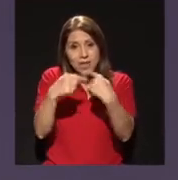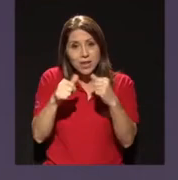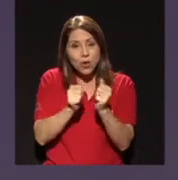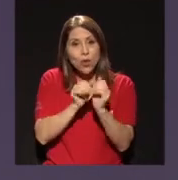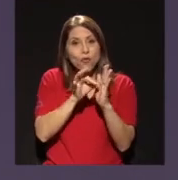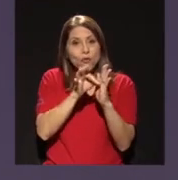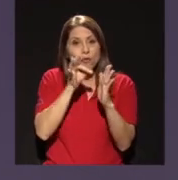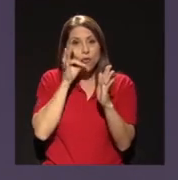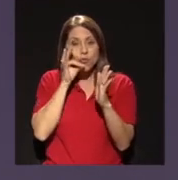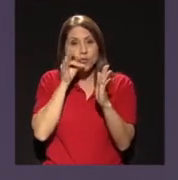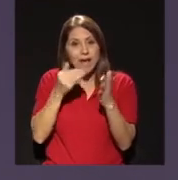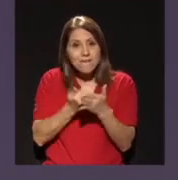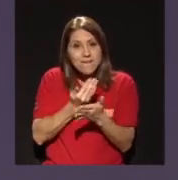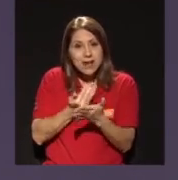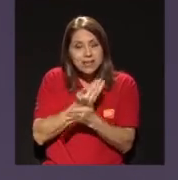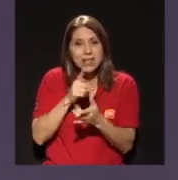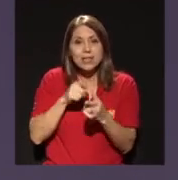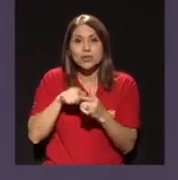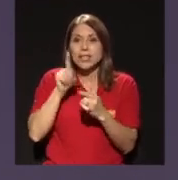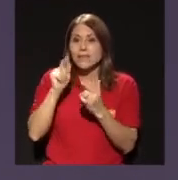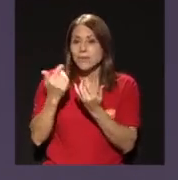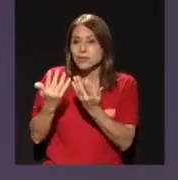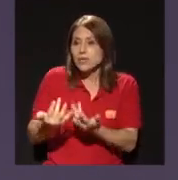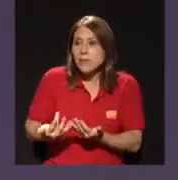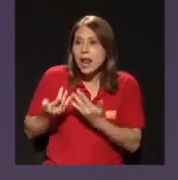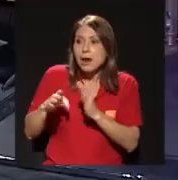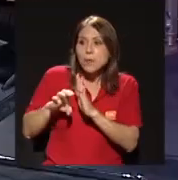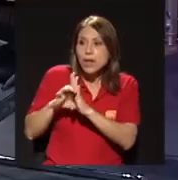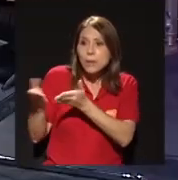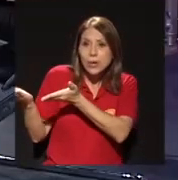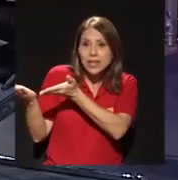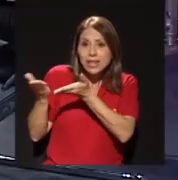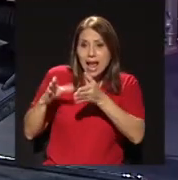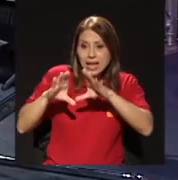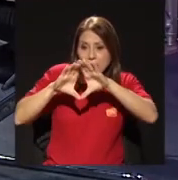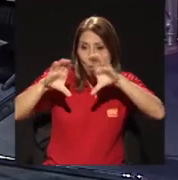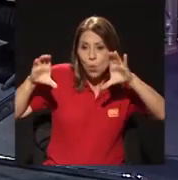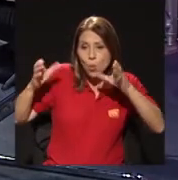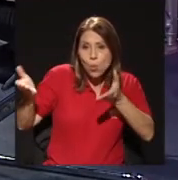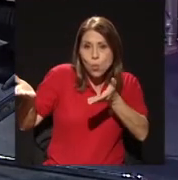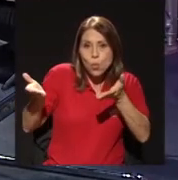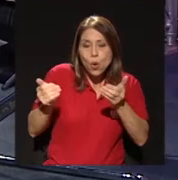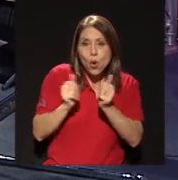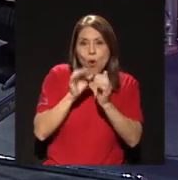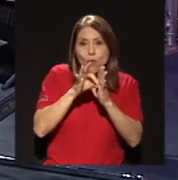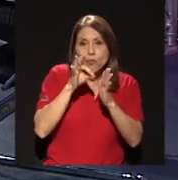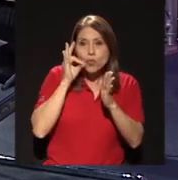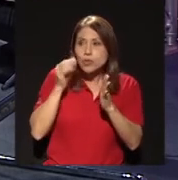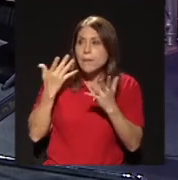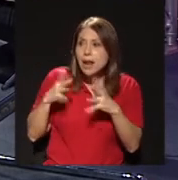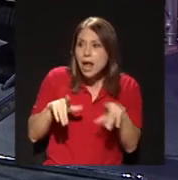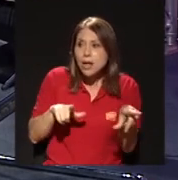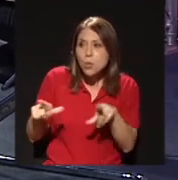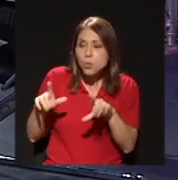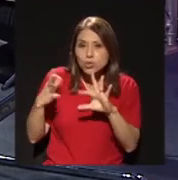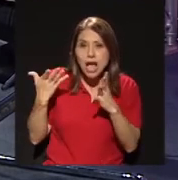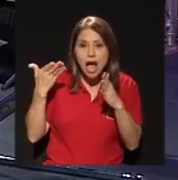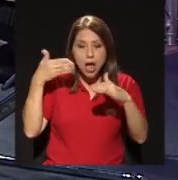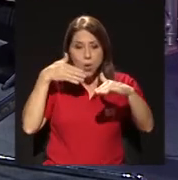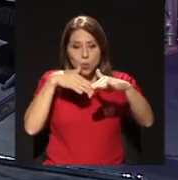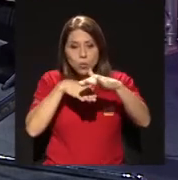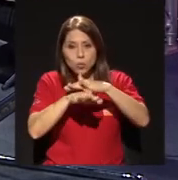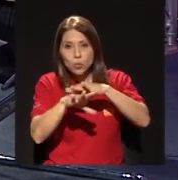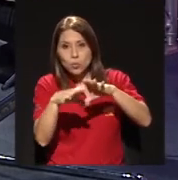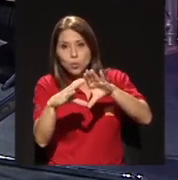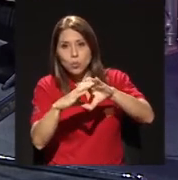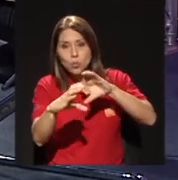fruta de la finca para que sea embarcada. Entonces a veces los tiempos varían dependiendo si la fruta está